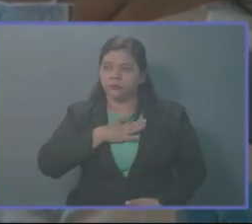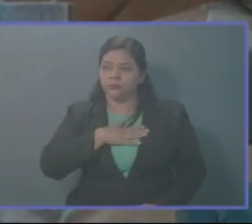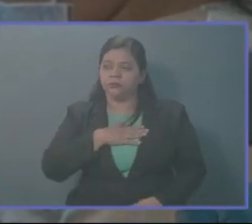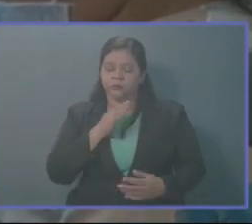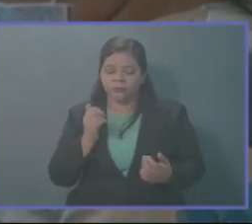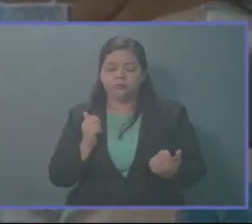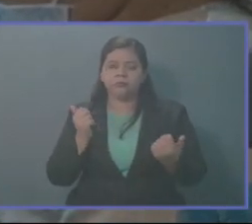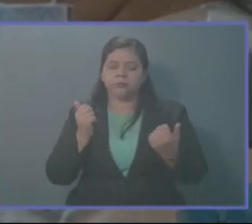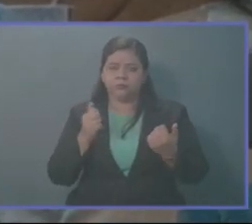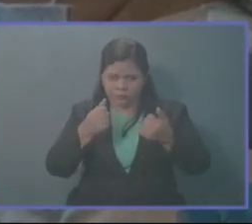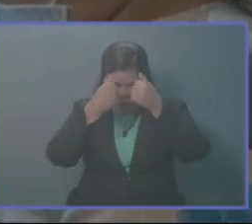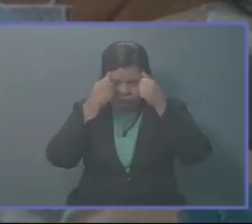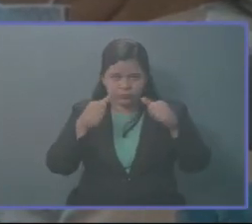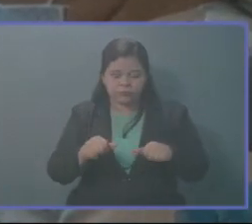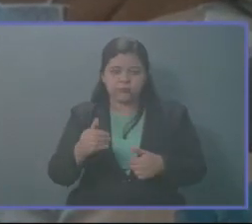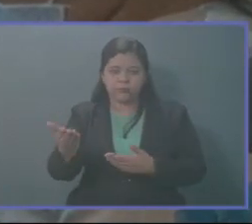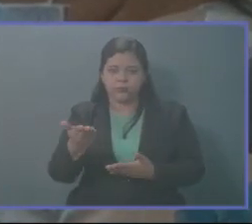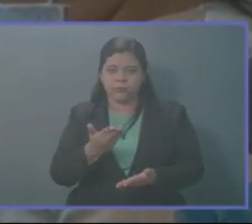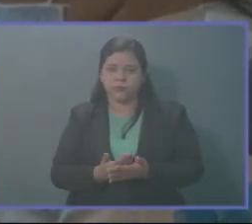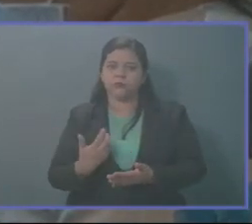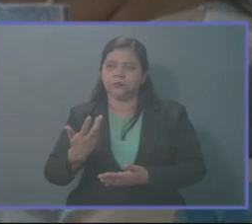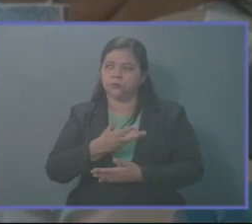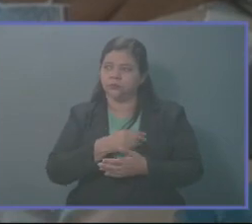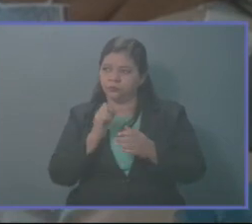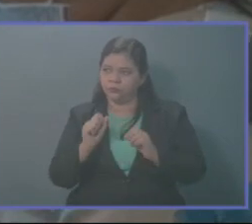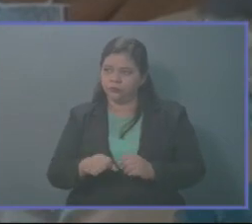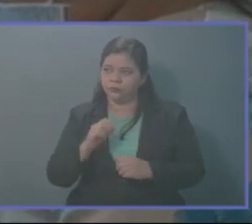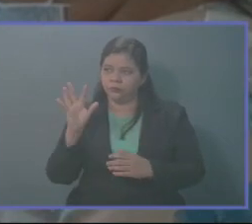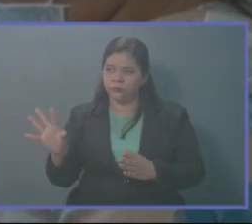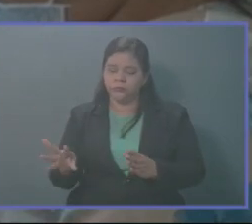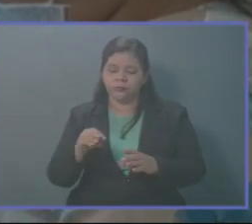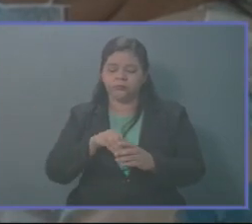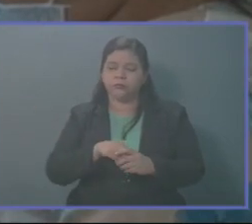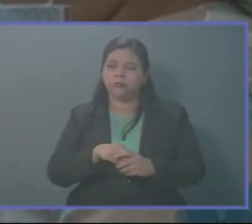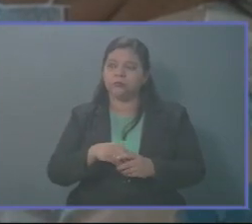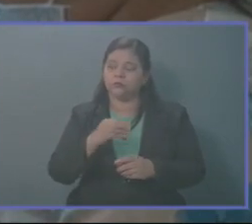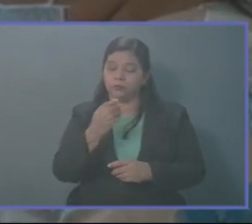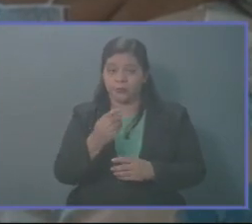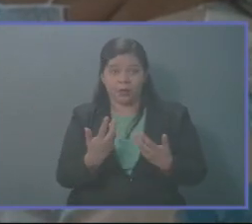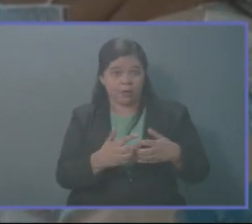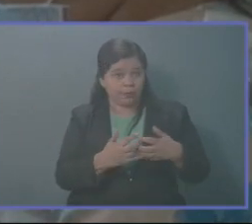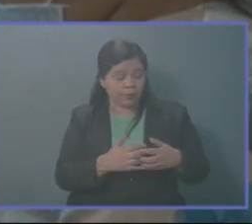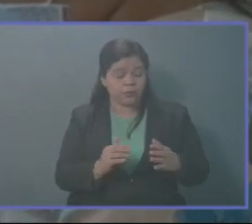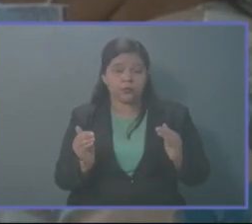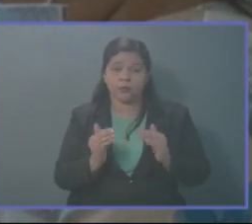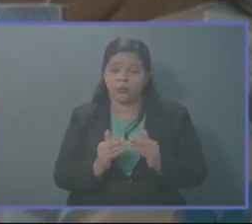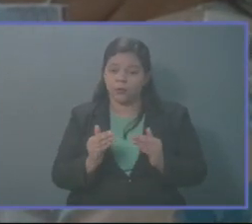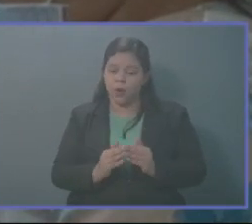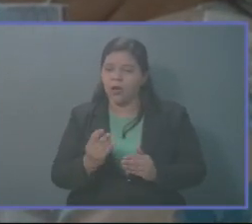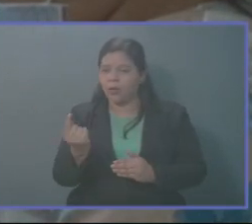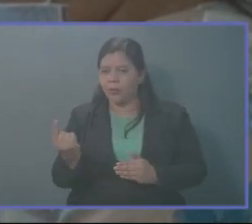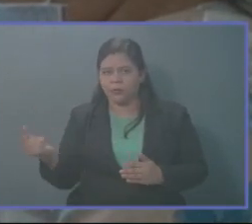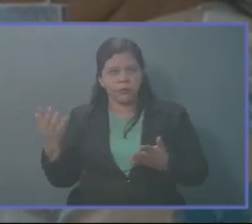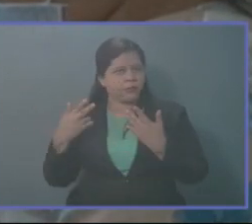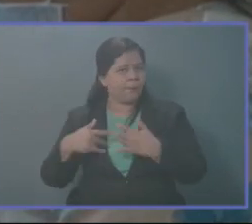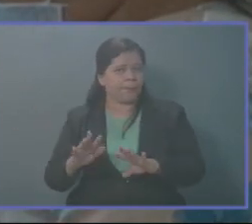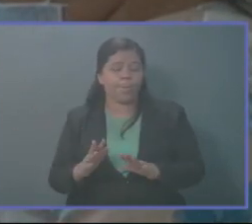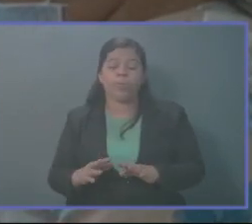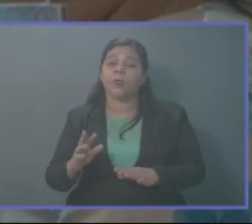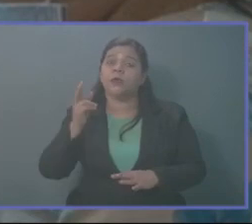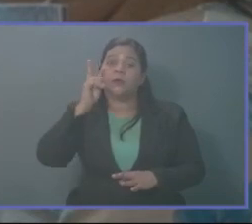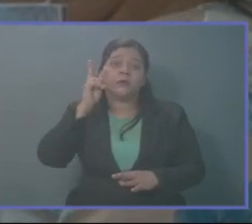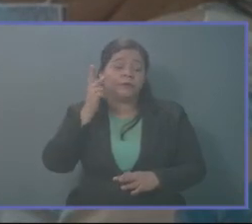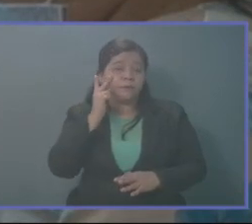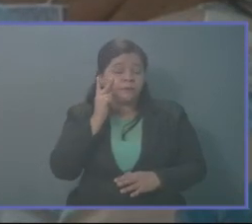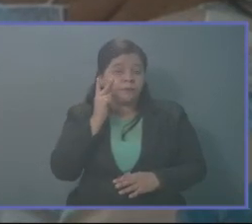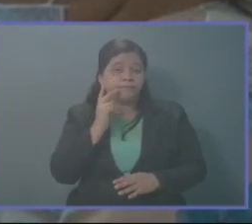este planteamiento con incorporar no solamente a personas jurídicas, sino que también a personas naturales. Eso significa que